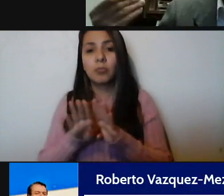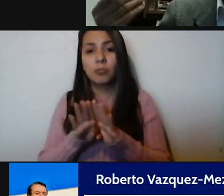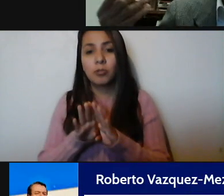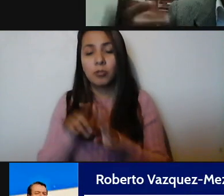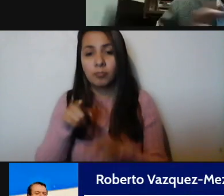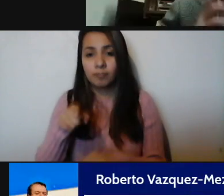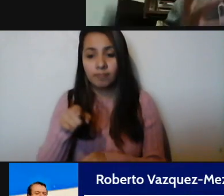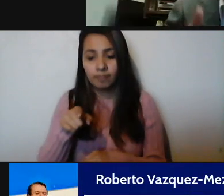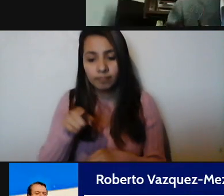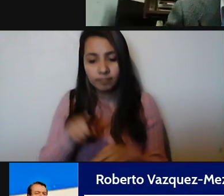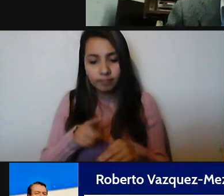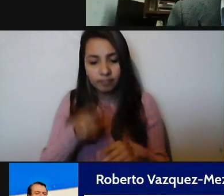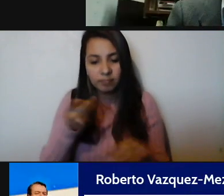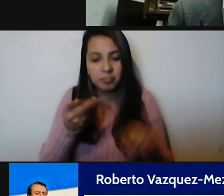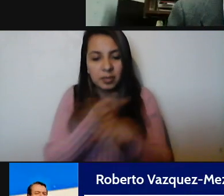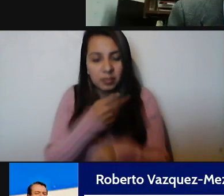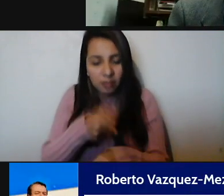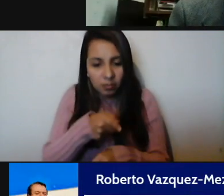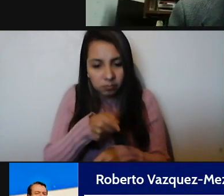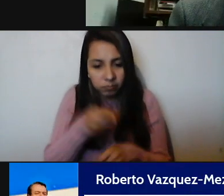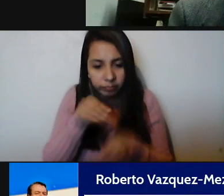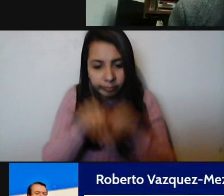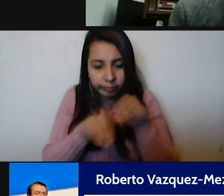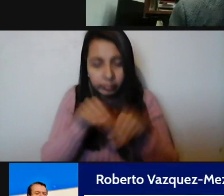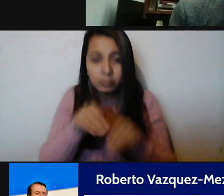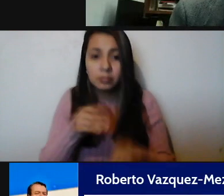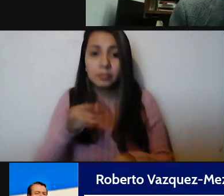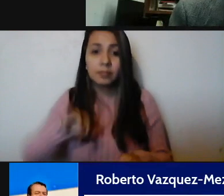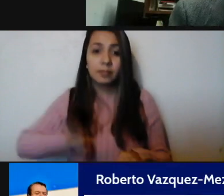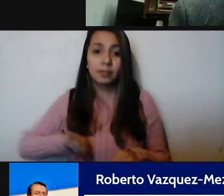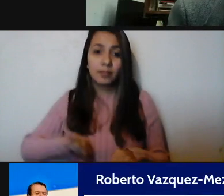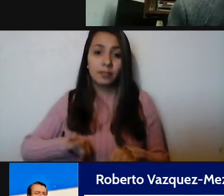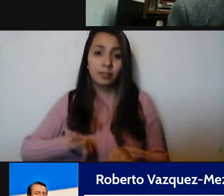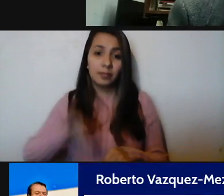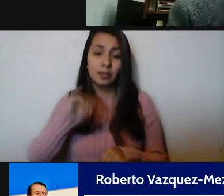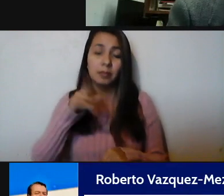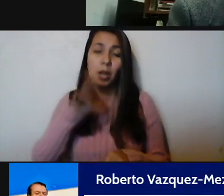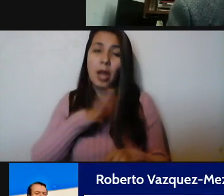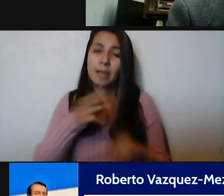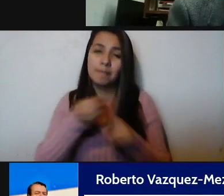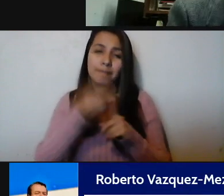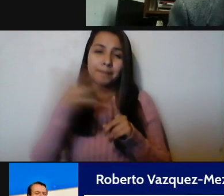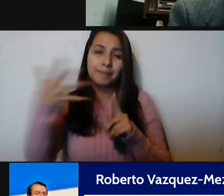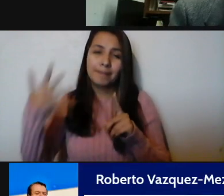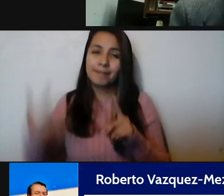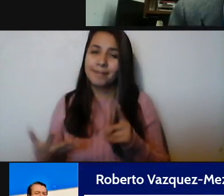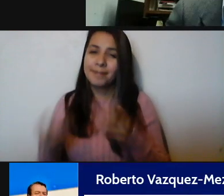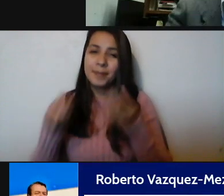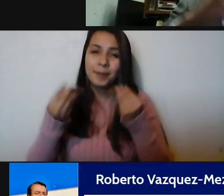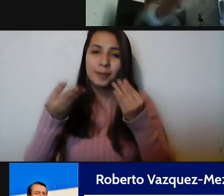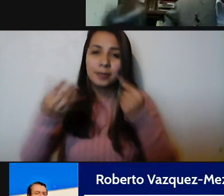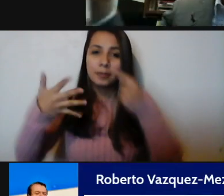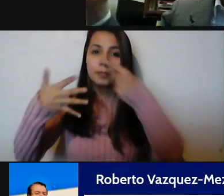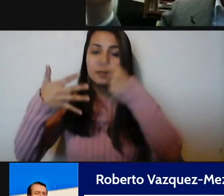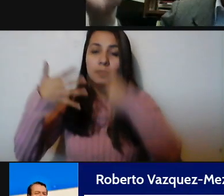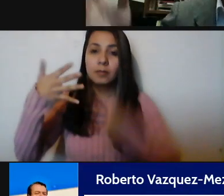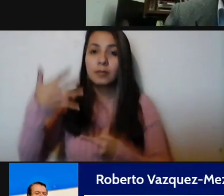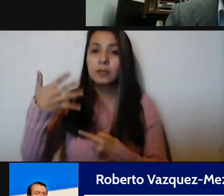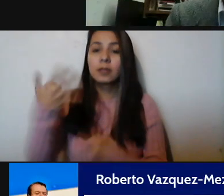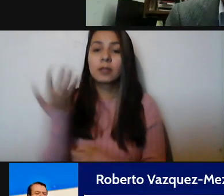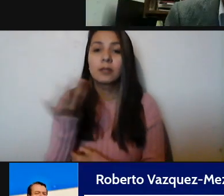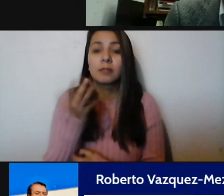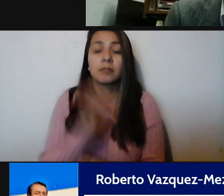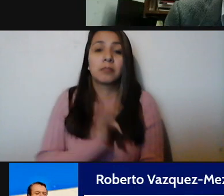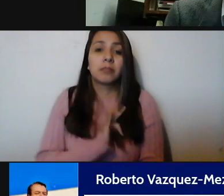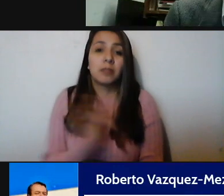tendríamos un impedimento sobre cómo actúan este tipo de reacciones. Es una pregunta interesante, pero pues ahí se